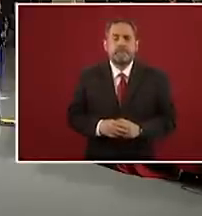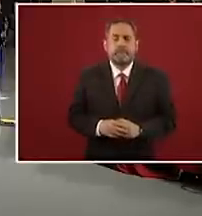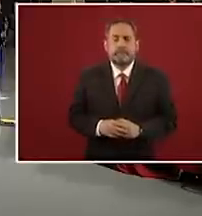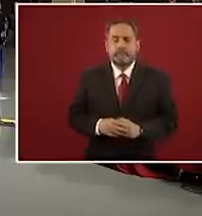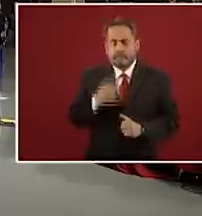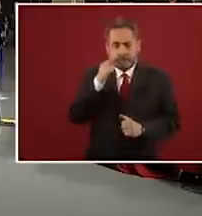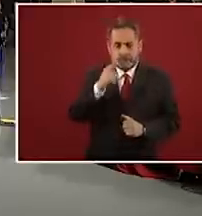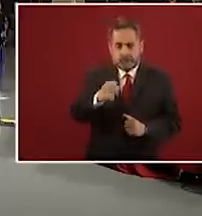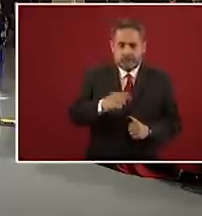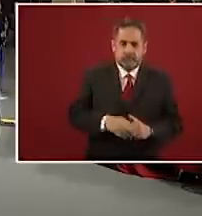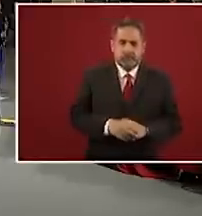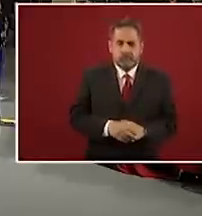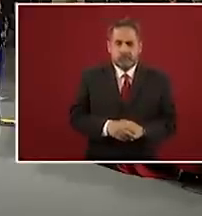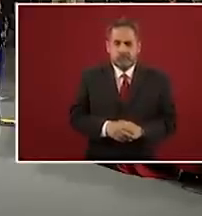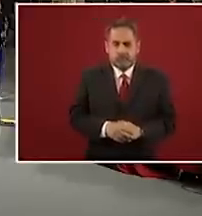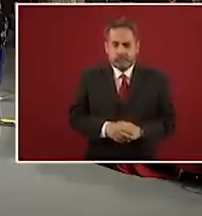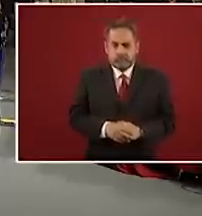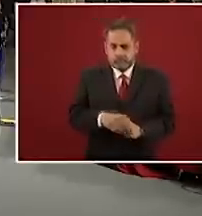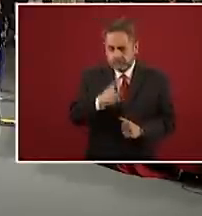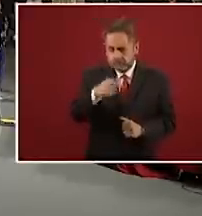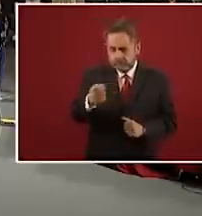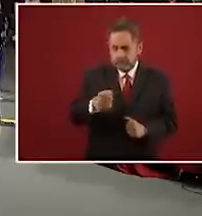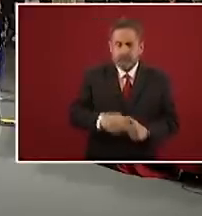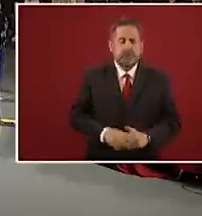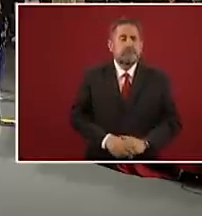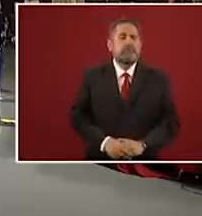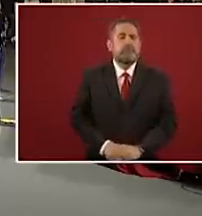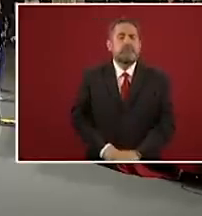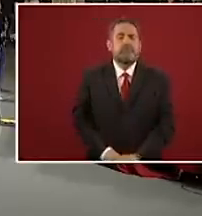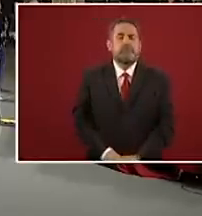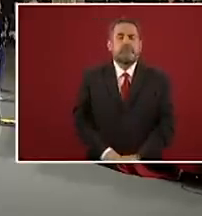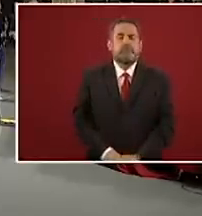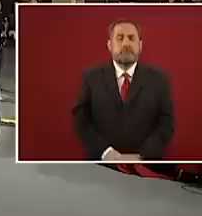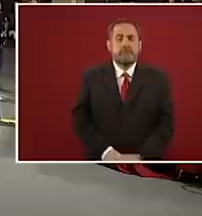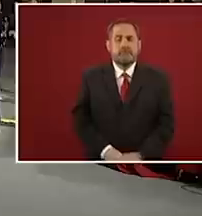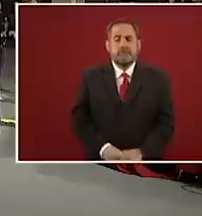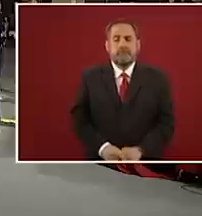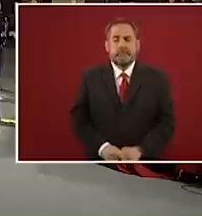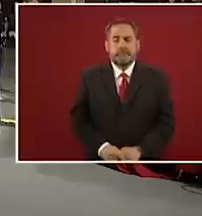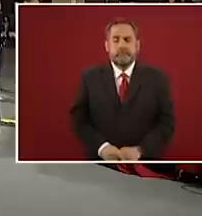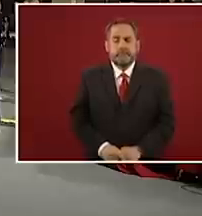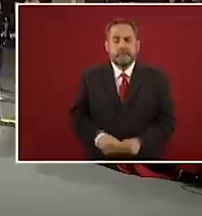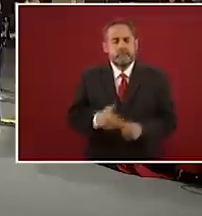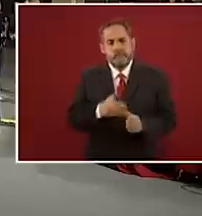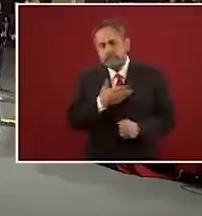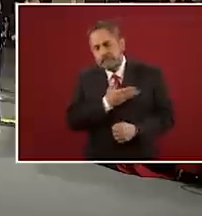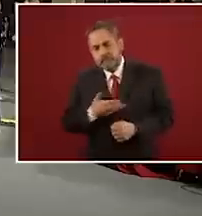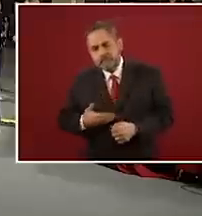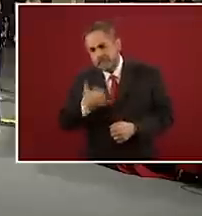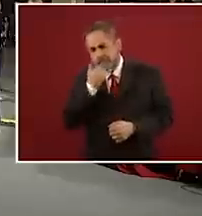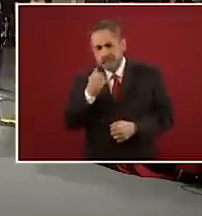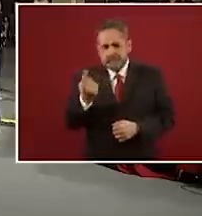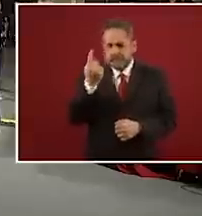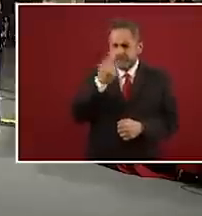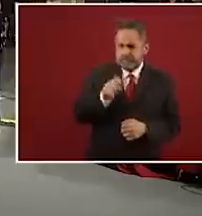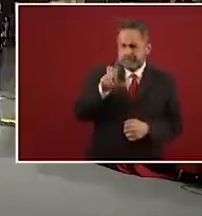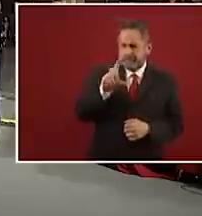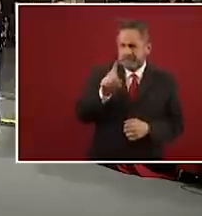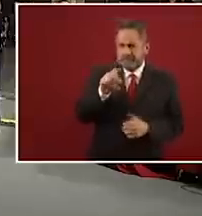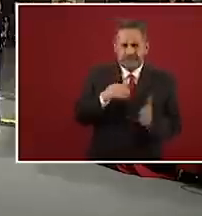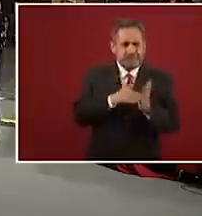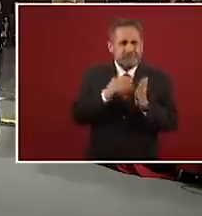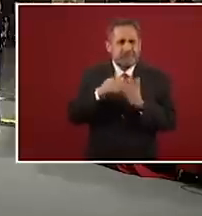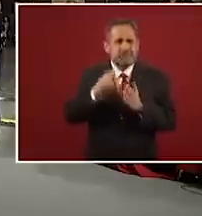A ver, pero quedamos todos sobre el tema. Presidente, ¿de dónde se erogó esos 130 millones de